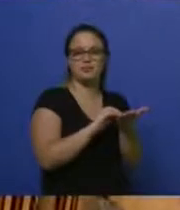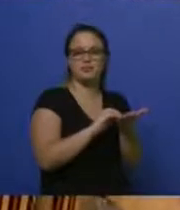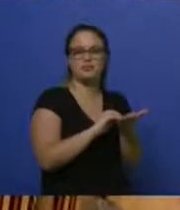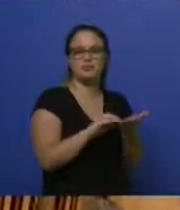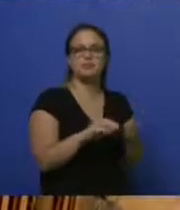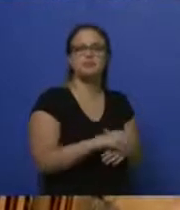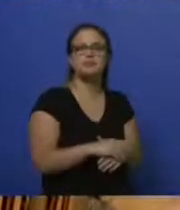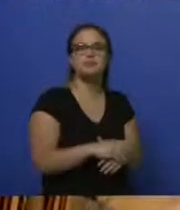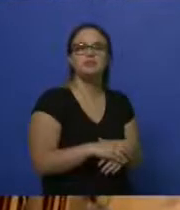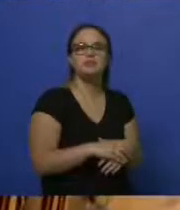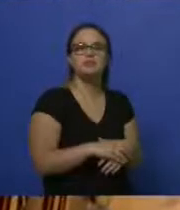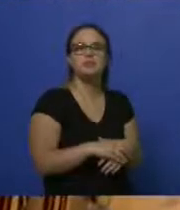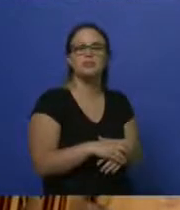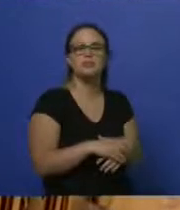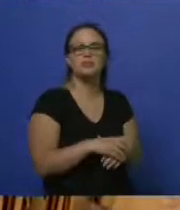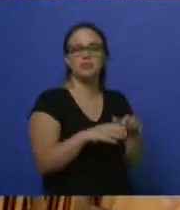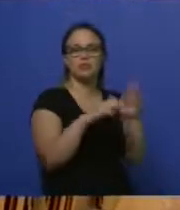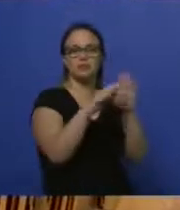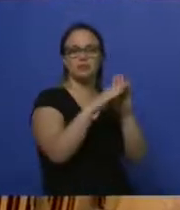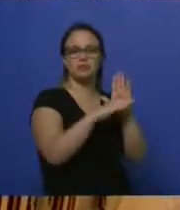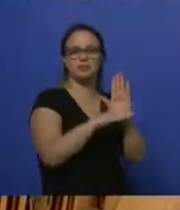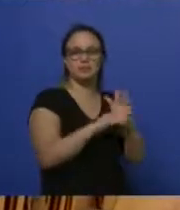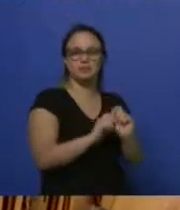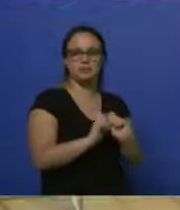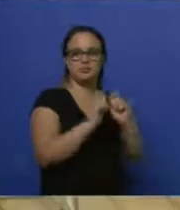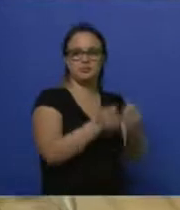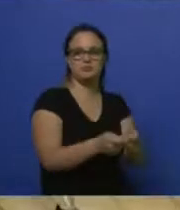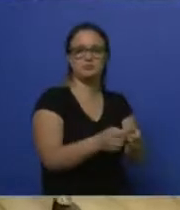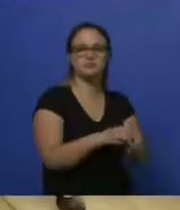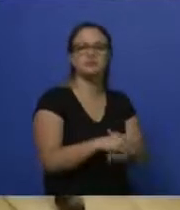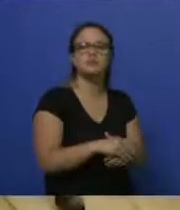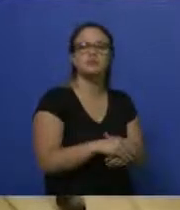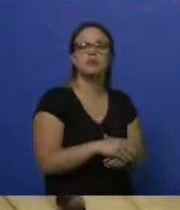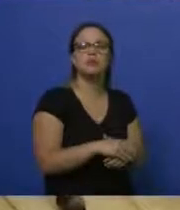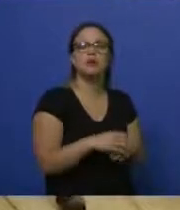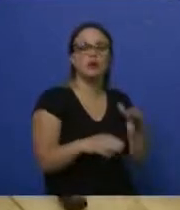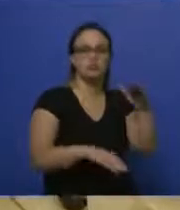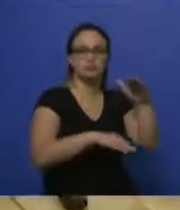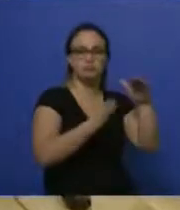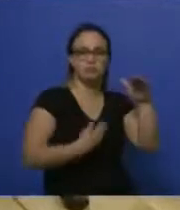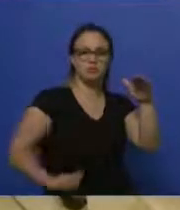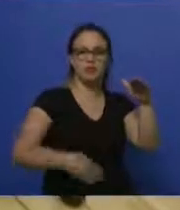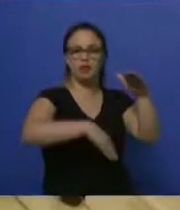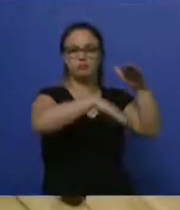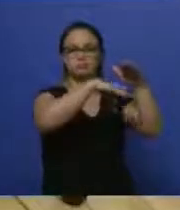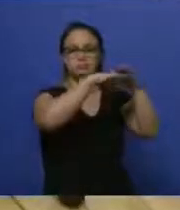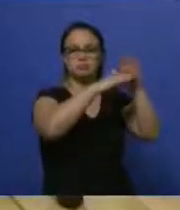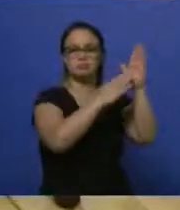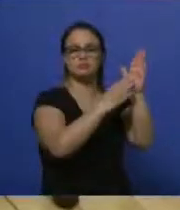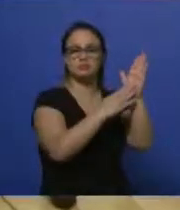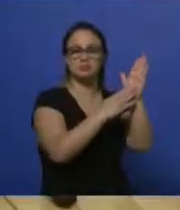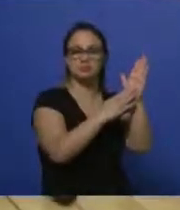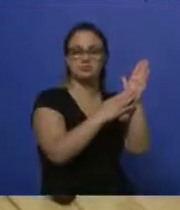momento. Y te remato con esto, las autonomías fue el punto máximo cuando se dictan las cartas orgánicas. Ajá. Entonces, por